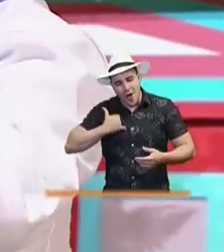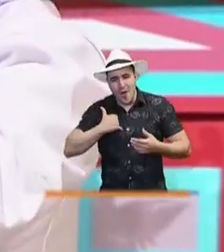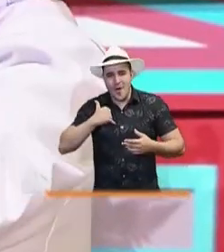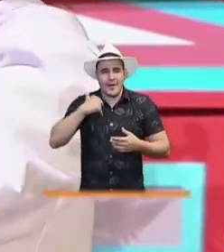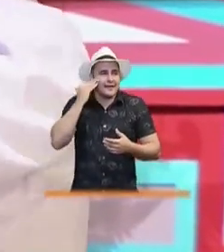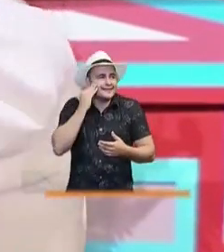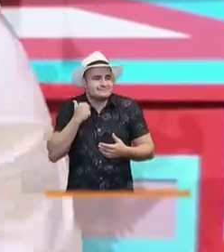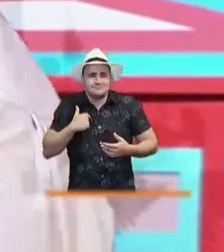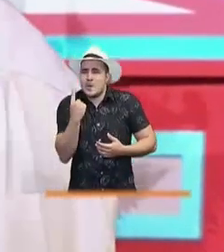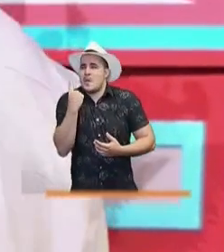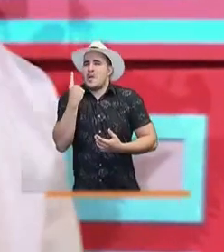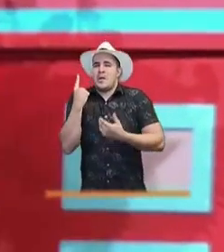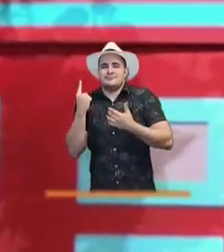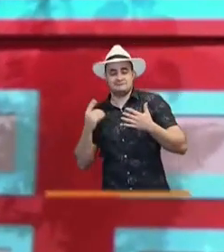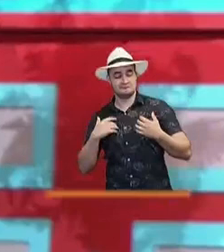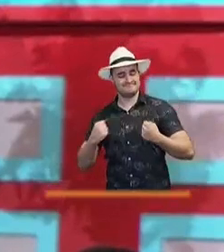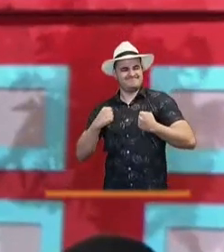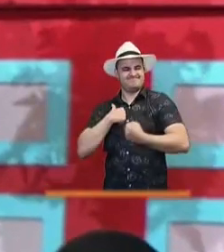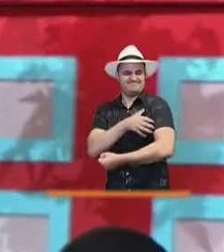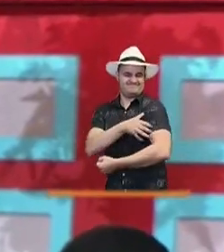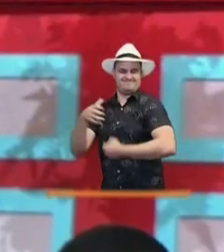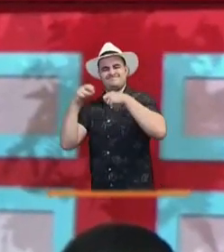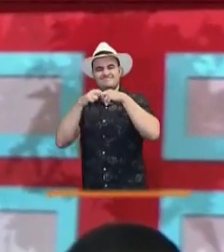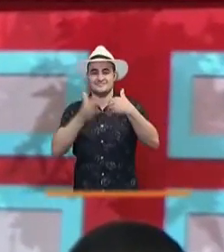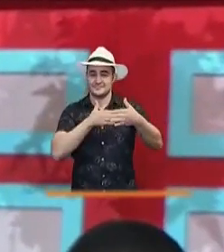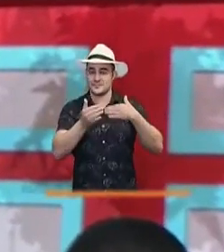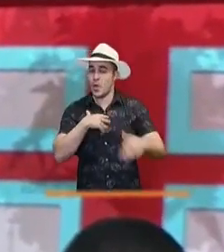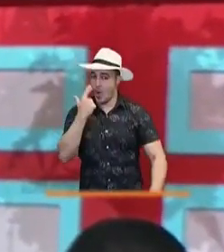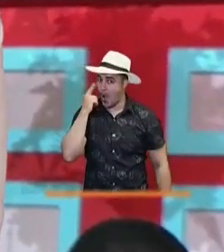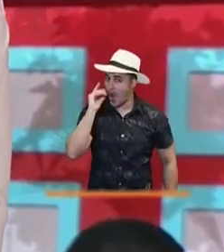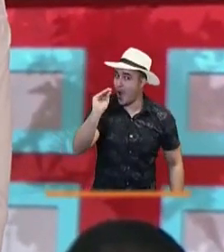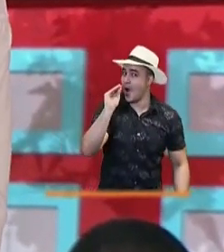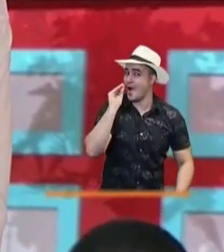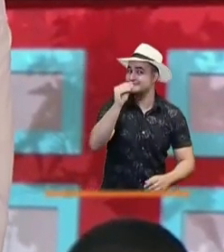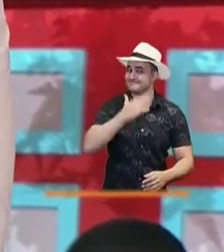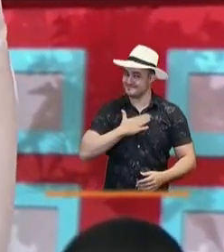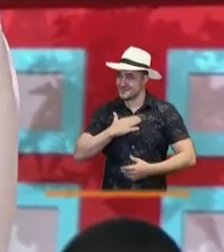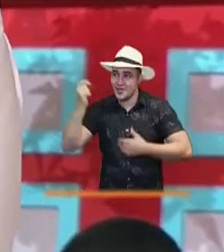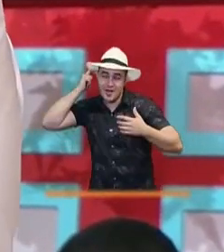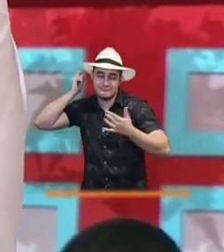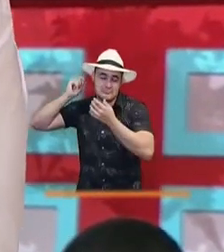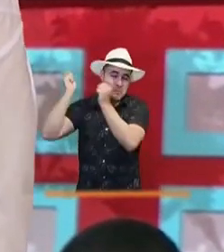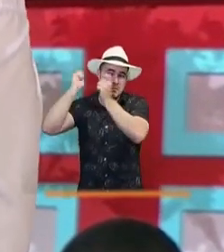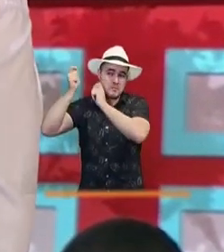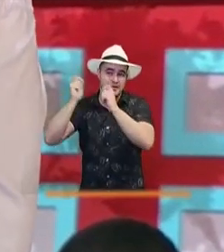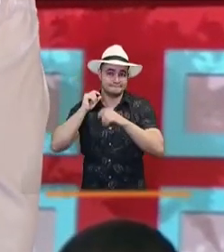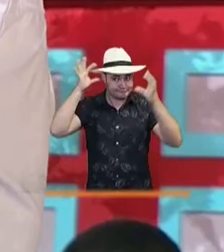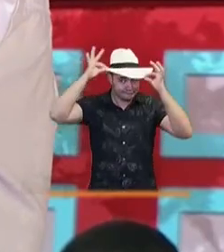el que viene con ganas. Papá, yo le digo que mi mente ya